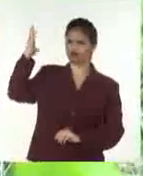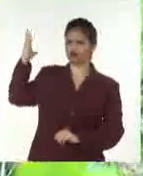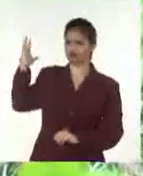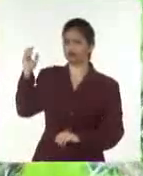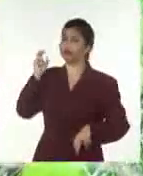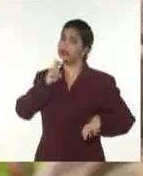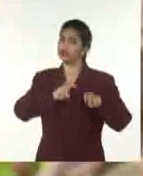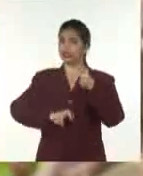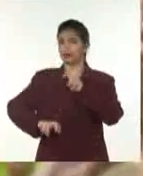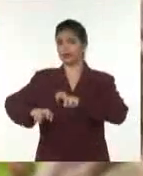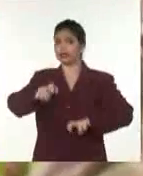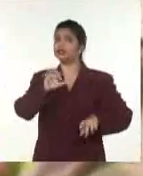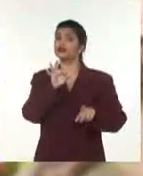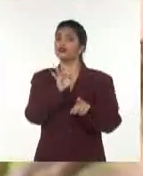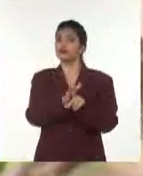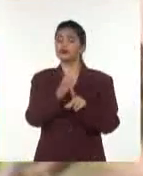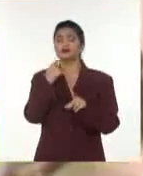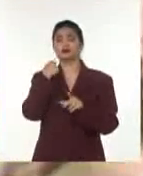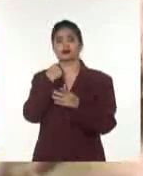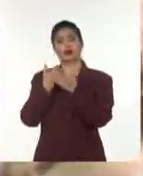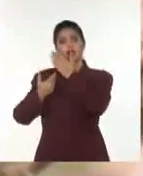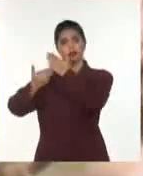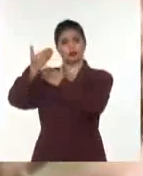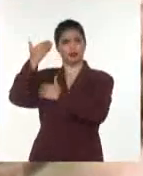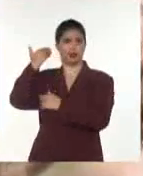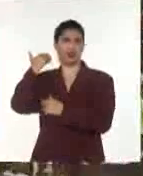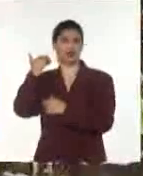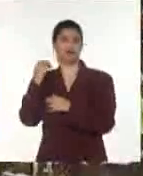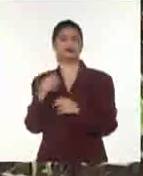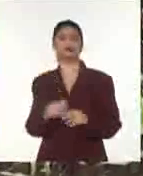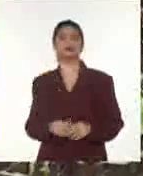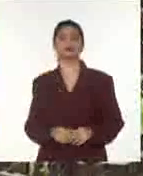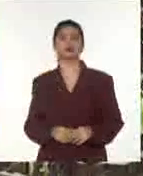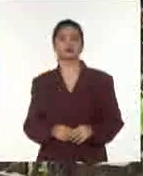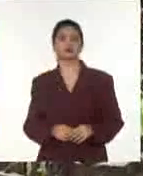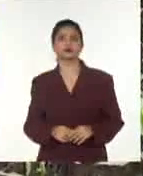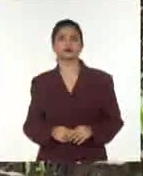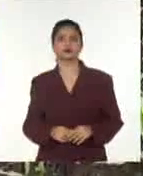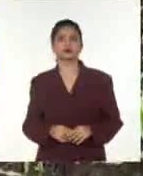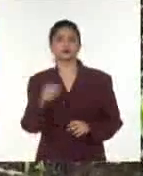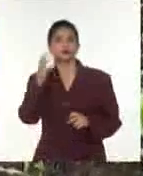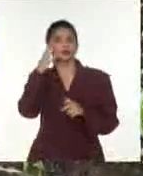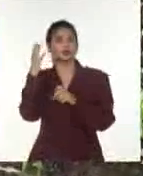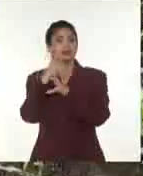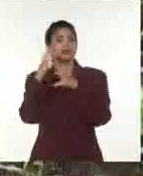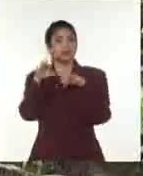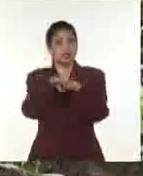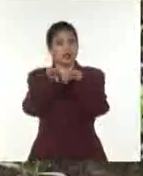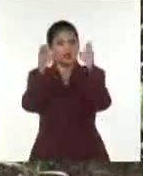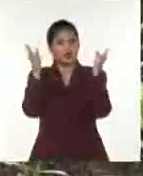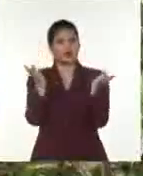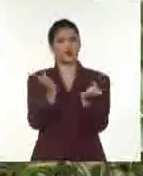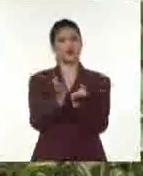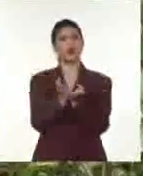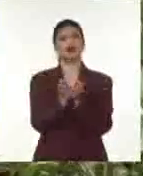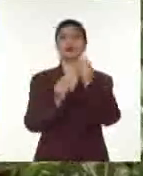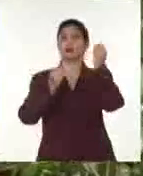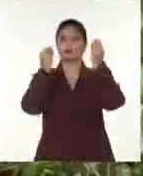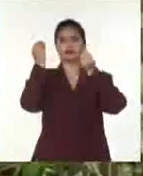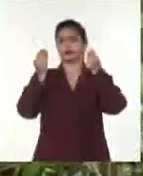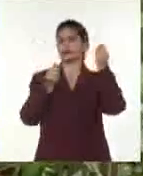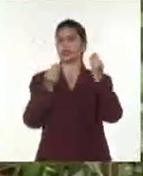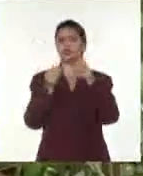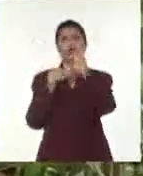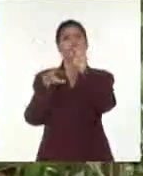ecosistema de la provincia, aledaño al delfinario de Cienfuegos. La ciencia mundial está dirigiendo su mirada hacia la captura de carbono en su